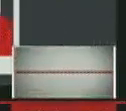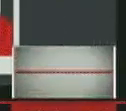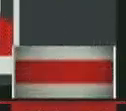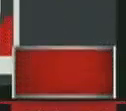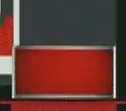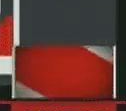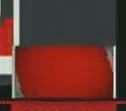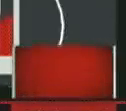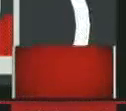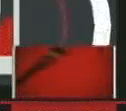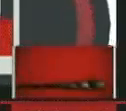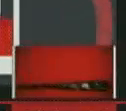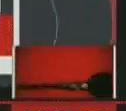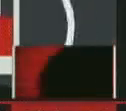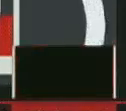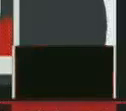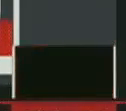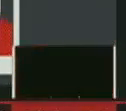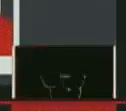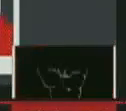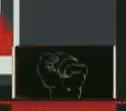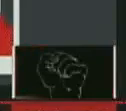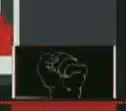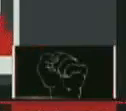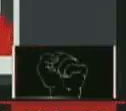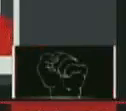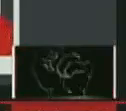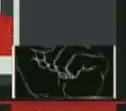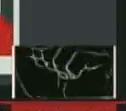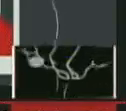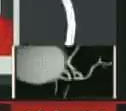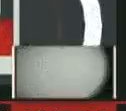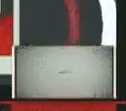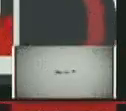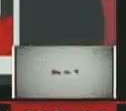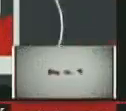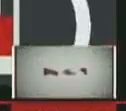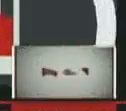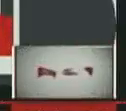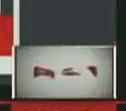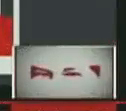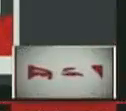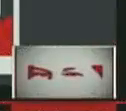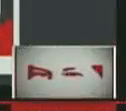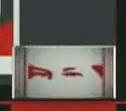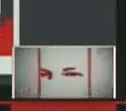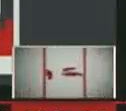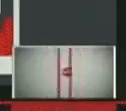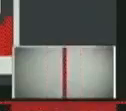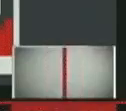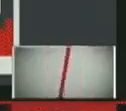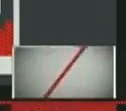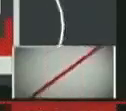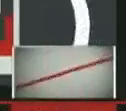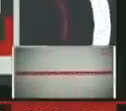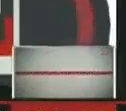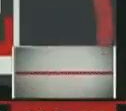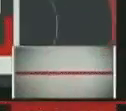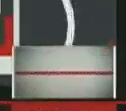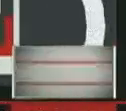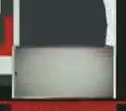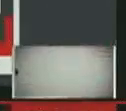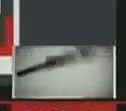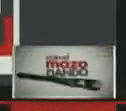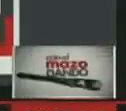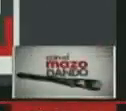entienda por qué la revolución bolivariana está de pie, por qué estamos victoriosos, ¿ah?